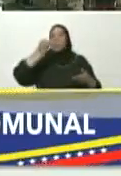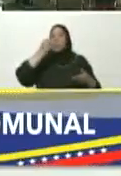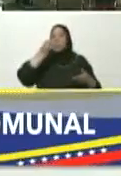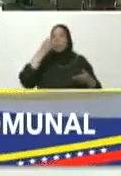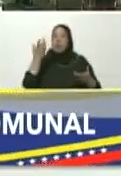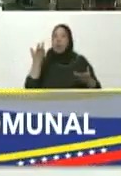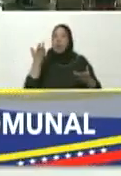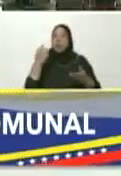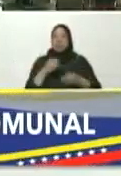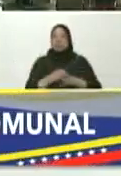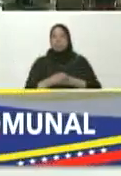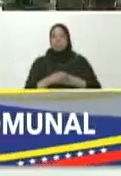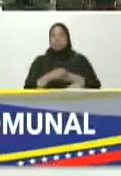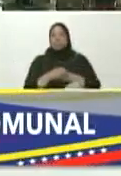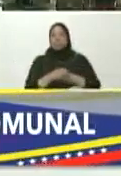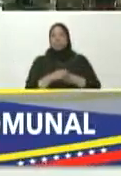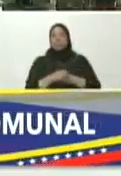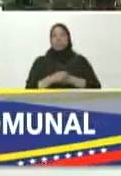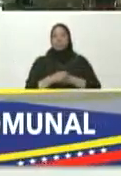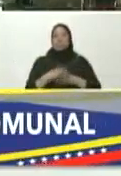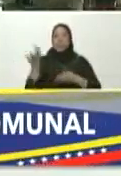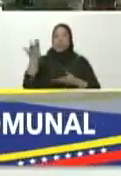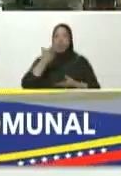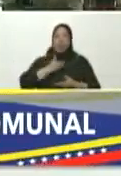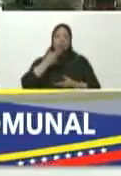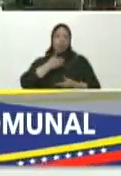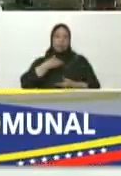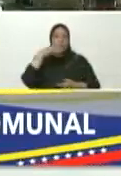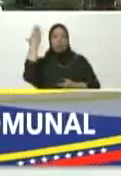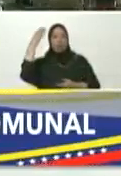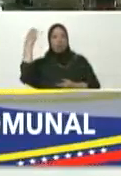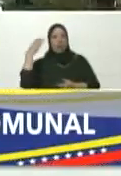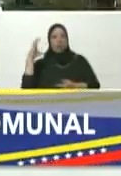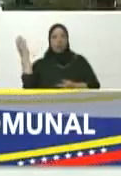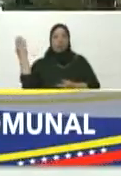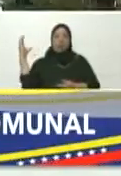Caribia. Adelante, Carmen Teresa.